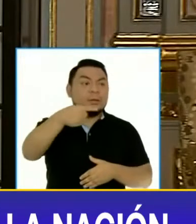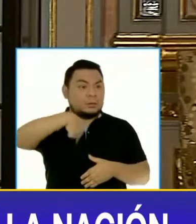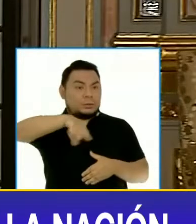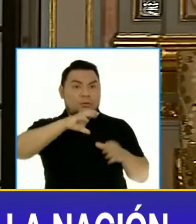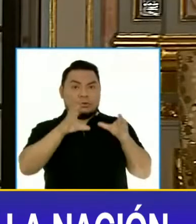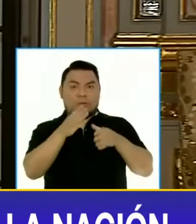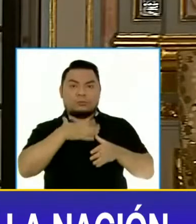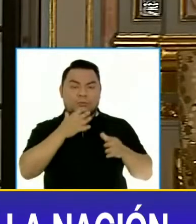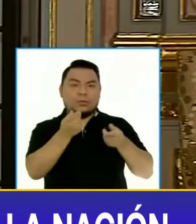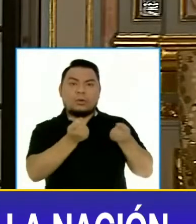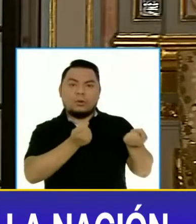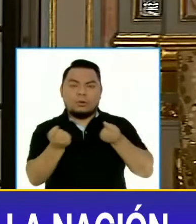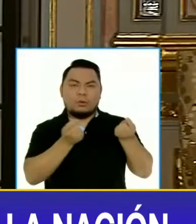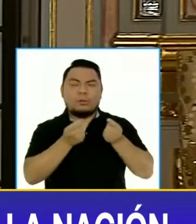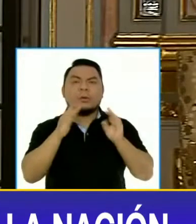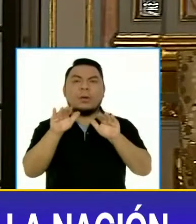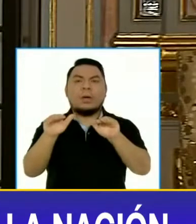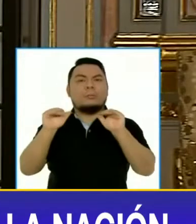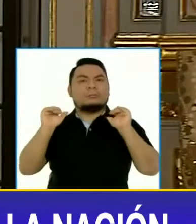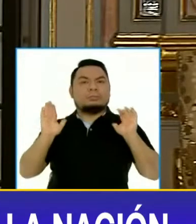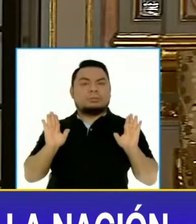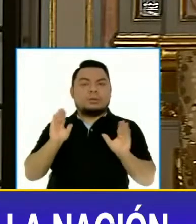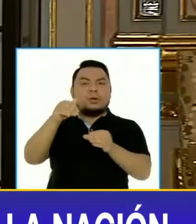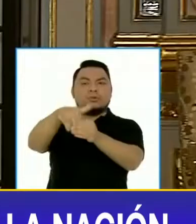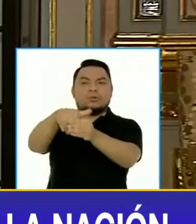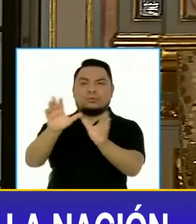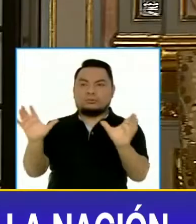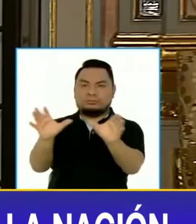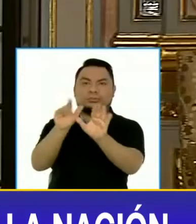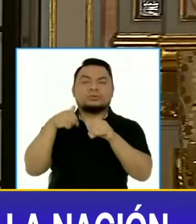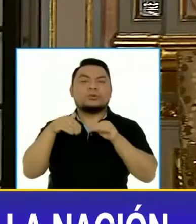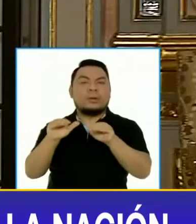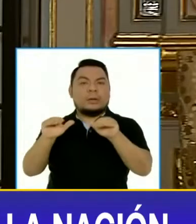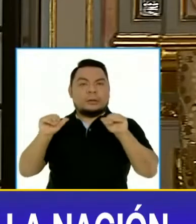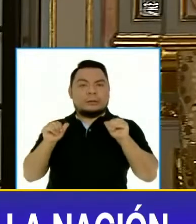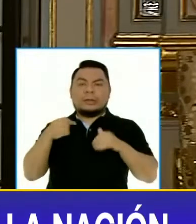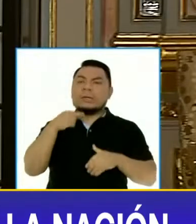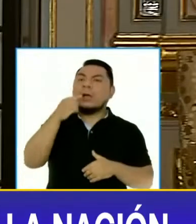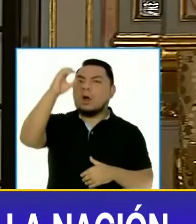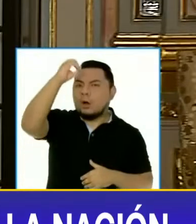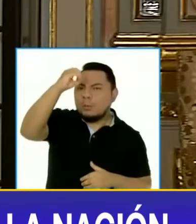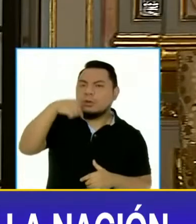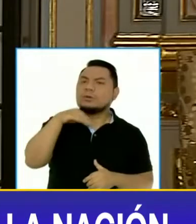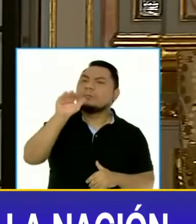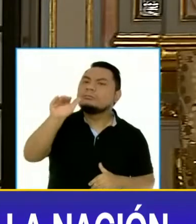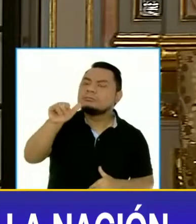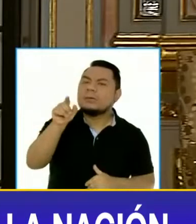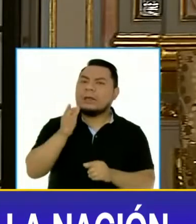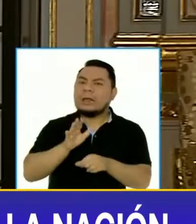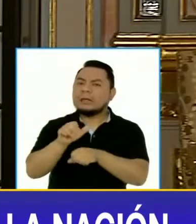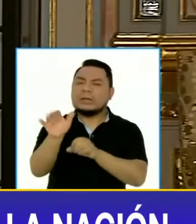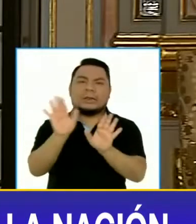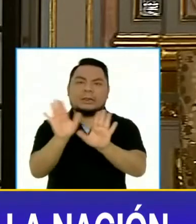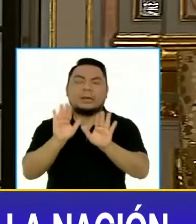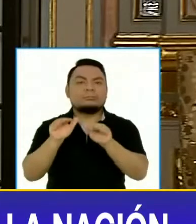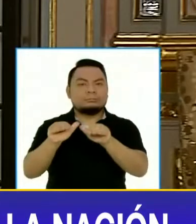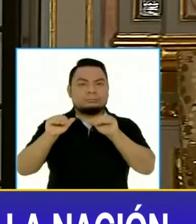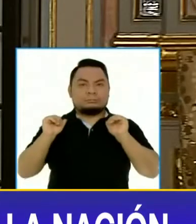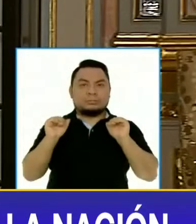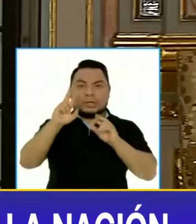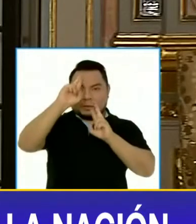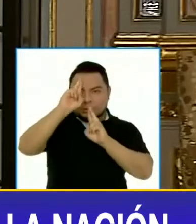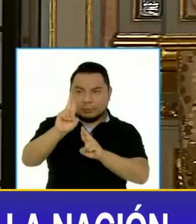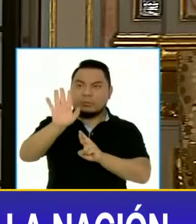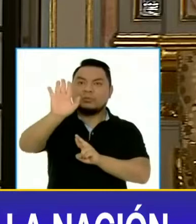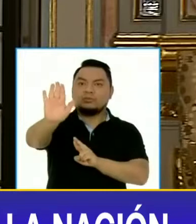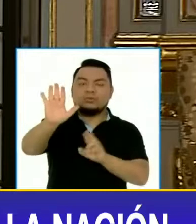una neutralidad absoluta en el proceso electoral, sin intervenir de manera alguna en él y respetando escrupulosamente